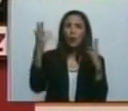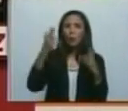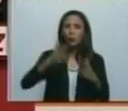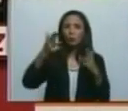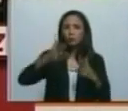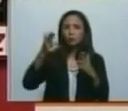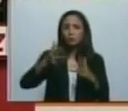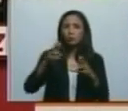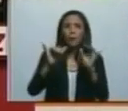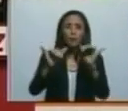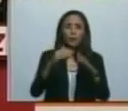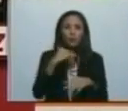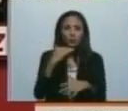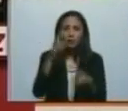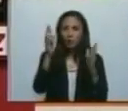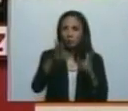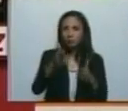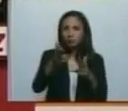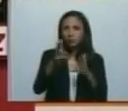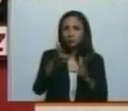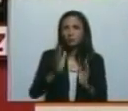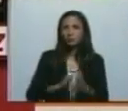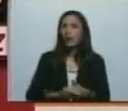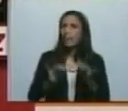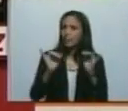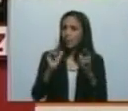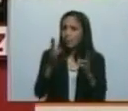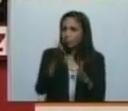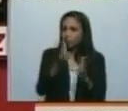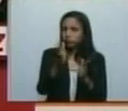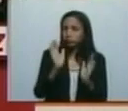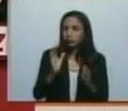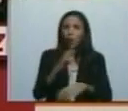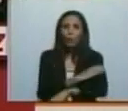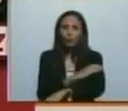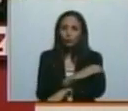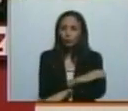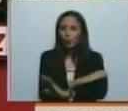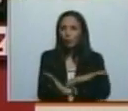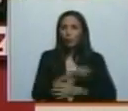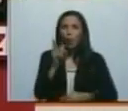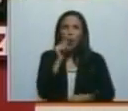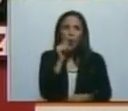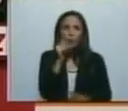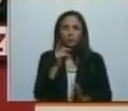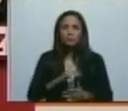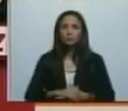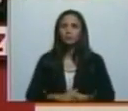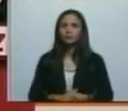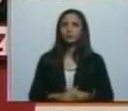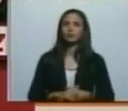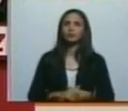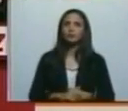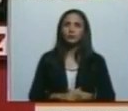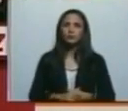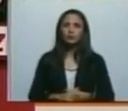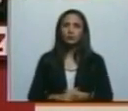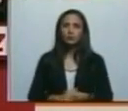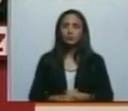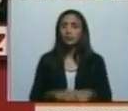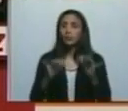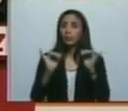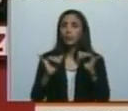disparando ahí mismo. Eran ellos mismos que estaban disparando a nuestra gente, a la gente del FAE. Esa